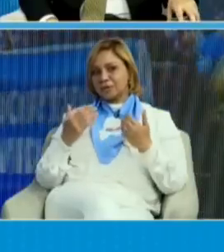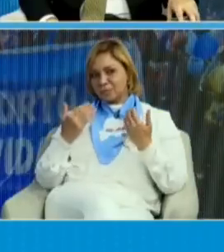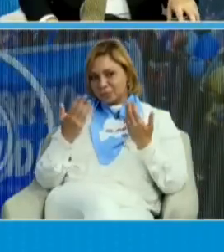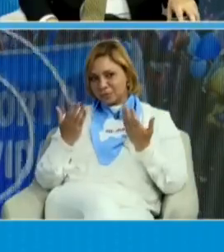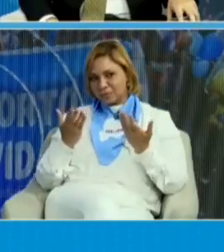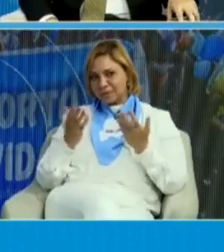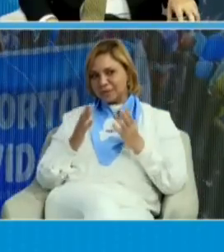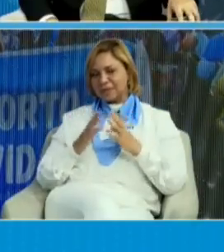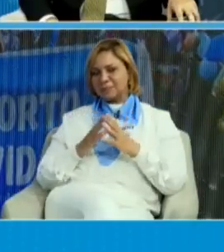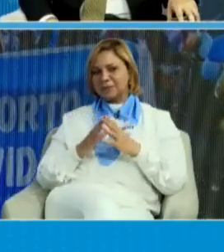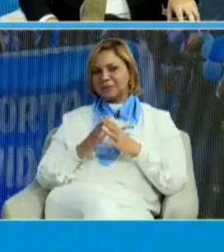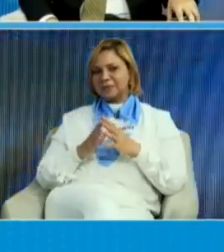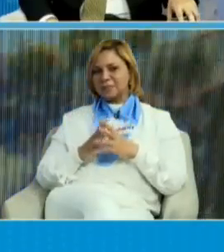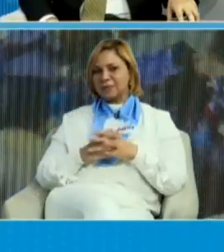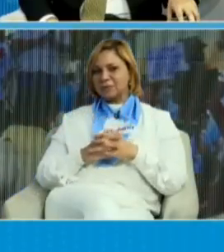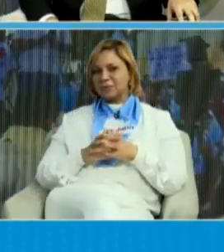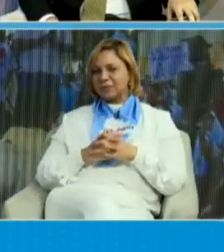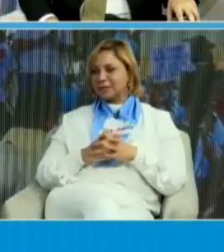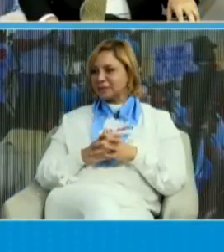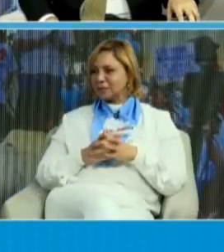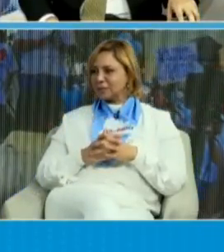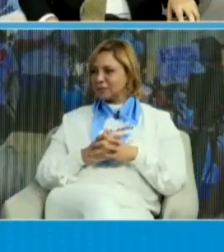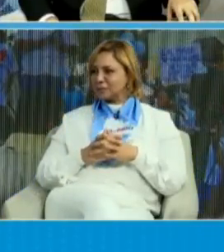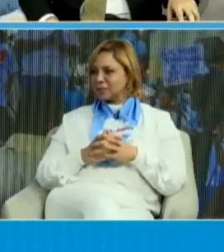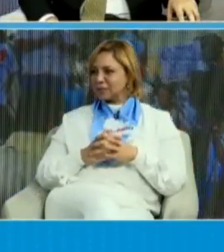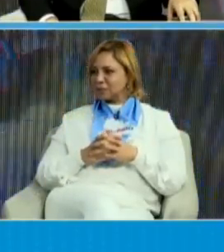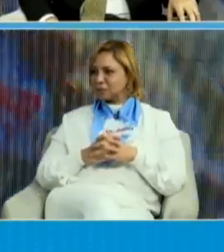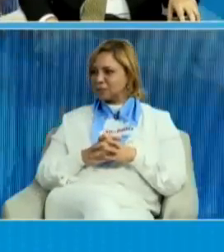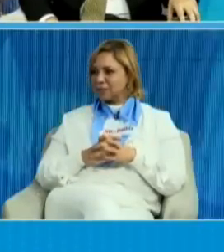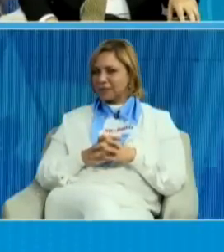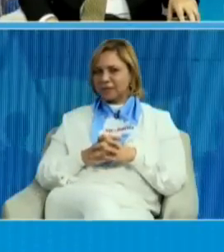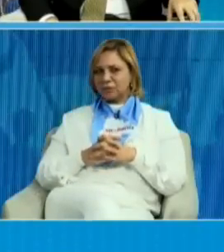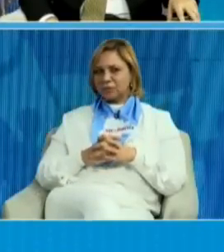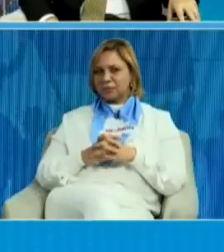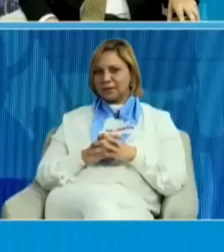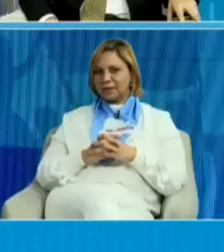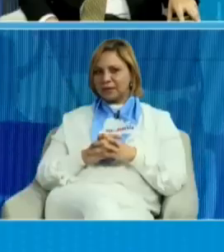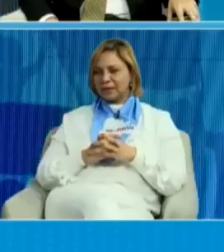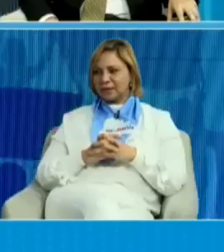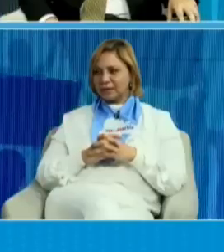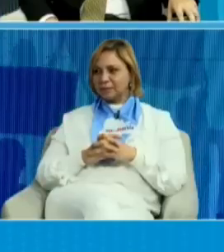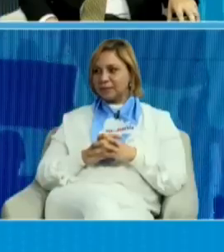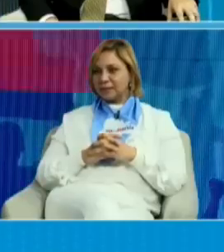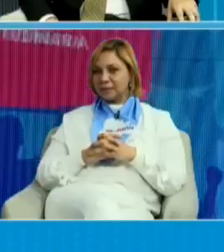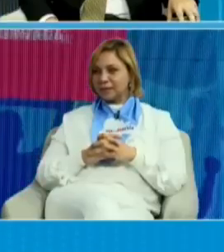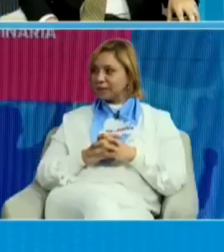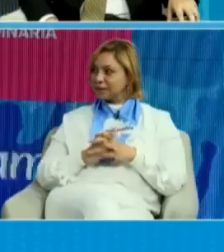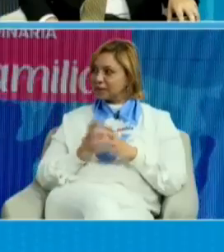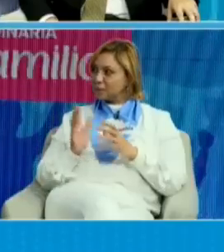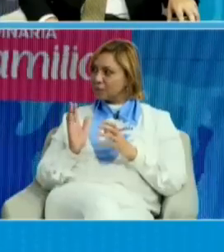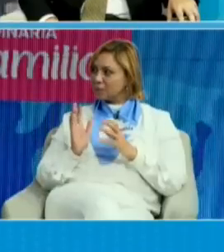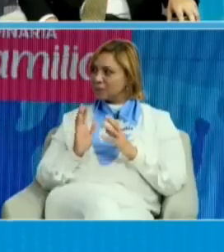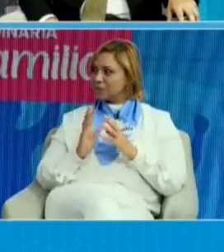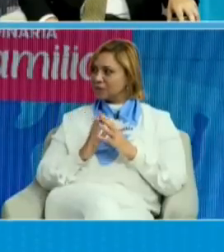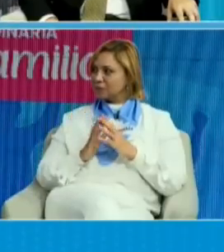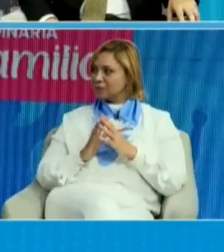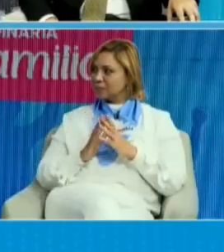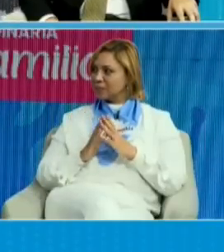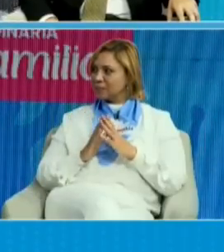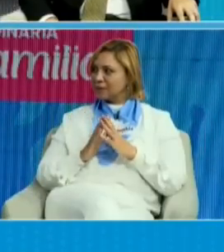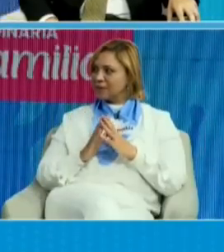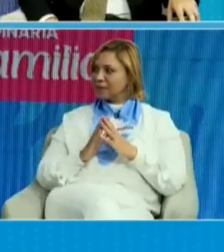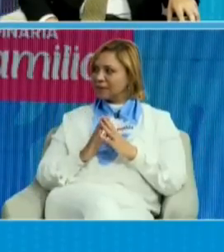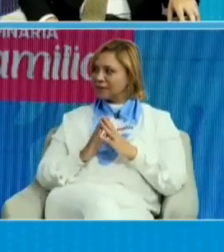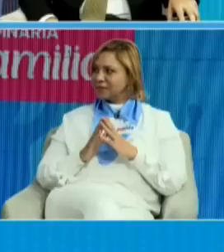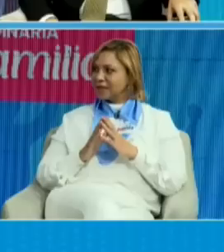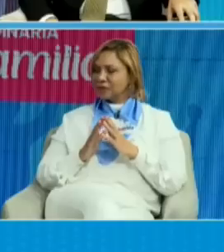los que no pudieron venir, que han participado en las reuniones vía Zoom. Esto habla de la gran hermandad que tenemos y, como desea usted,